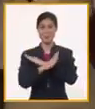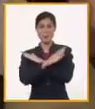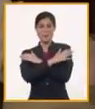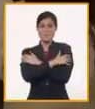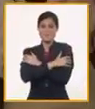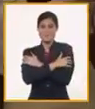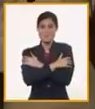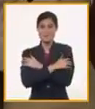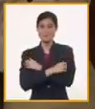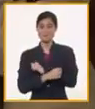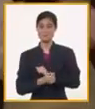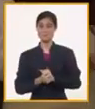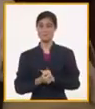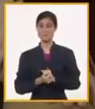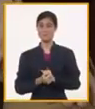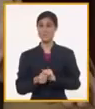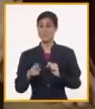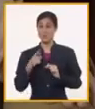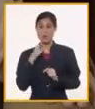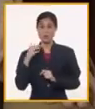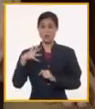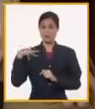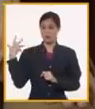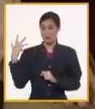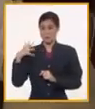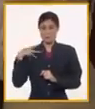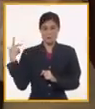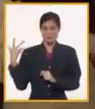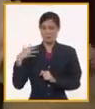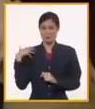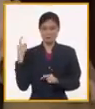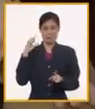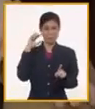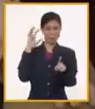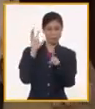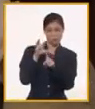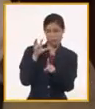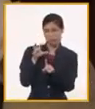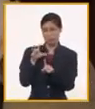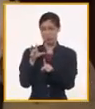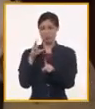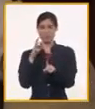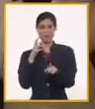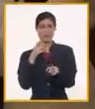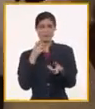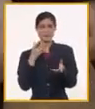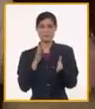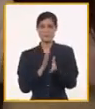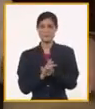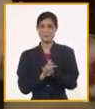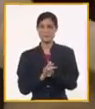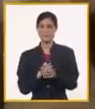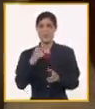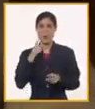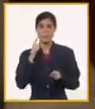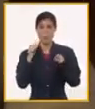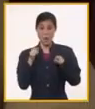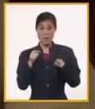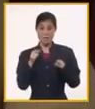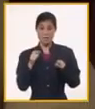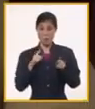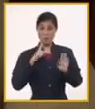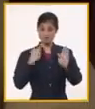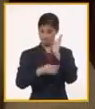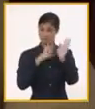tenía, y mire ustedes, y le decía cosas que yo guardé. Le decía hasta más, decía, mire, es que aunque lo que ustedes dicen sea verdad, se